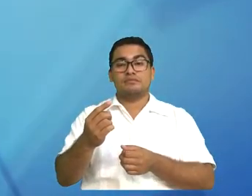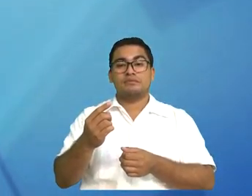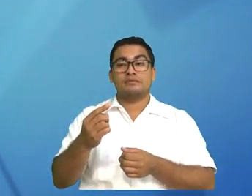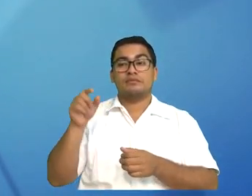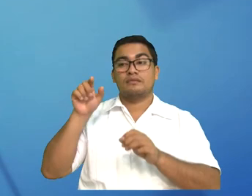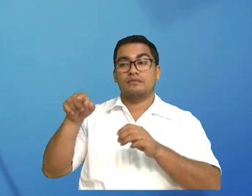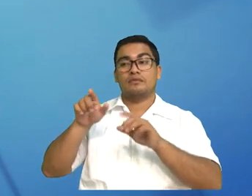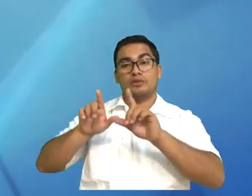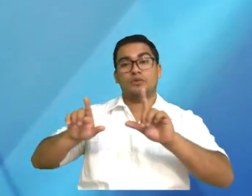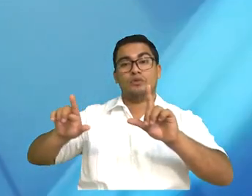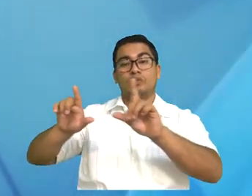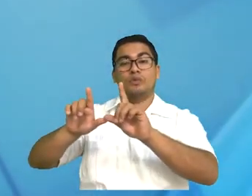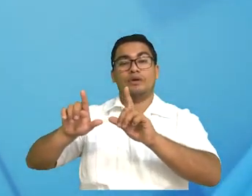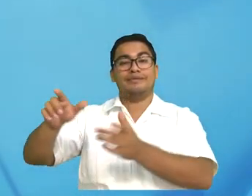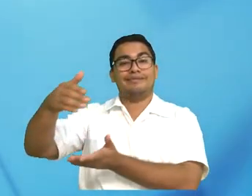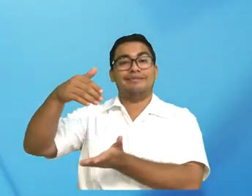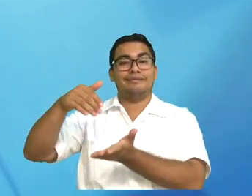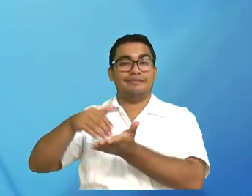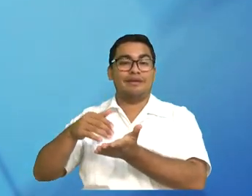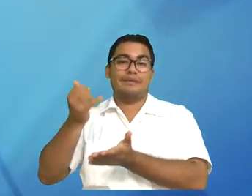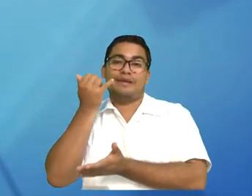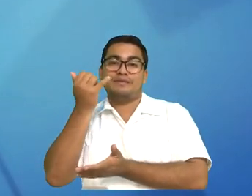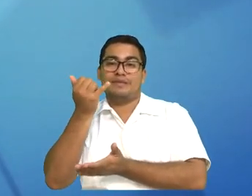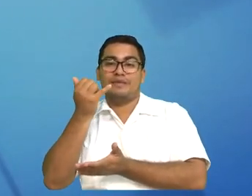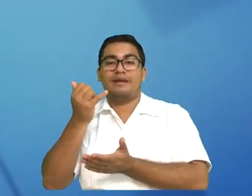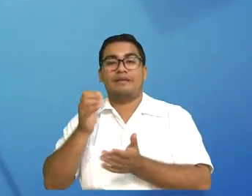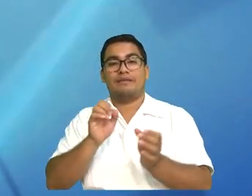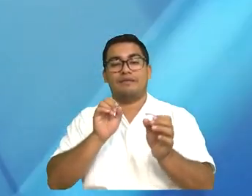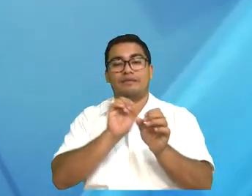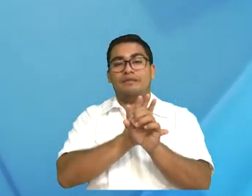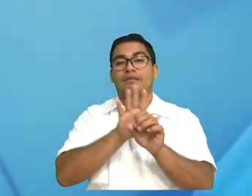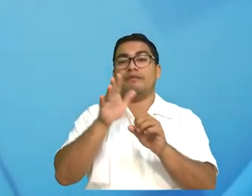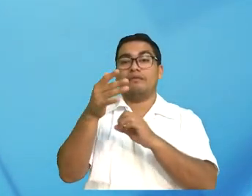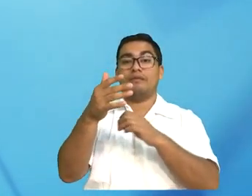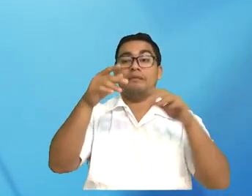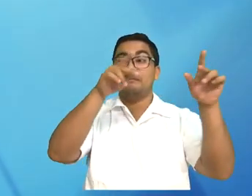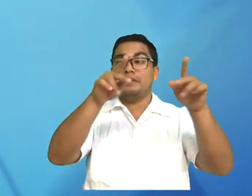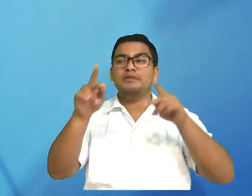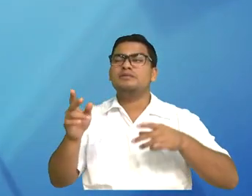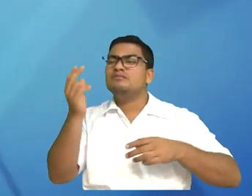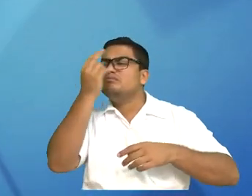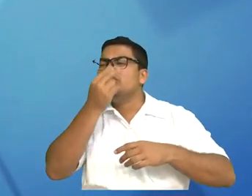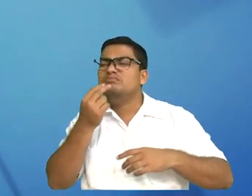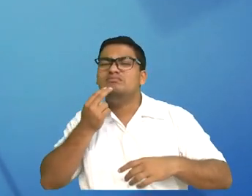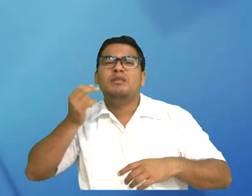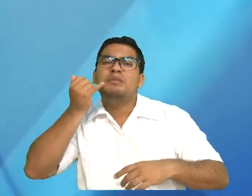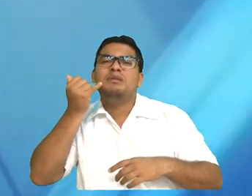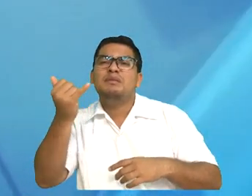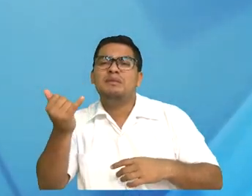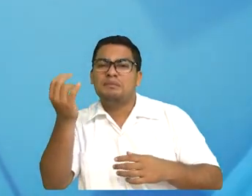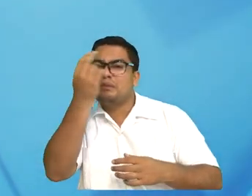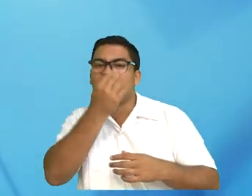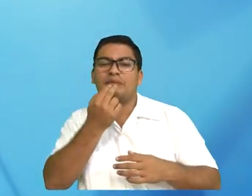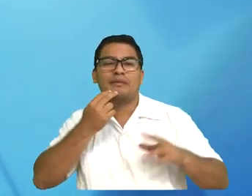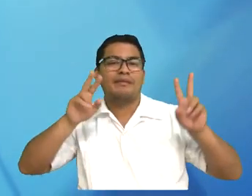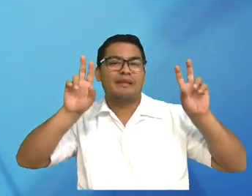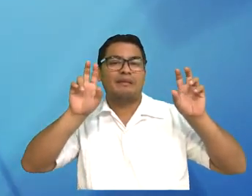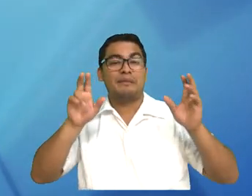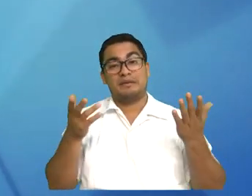Información Nacional COVID-19, no solo a quienes llaman buscando información, actualizando su